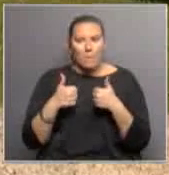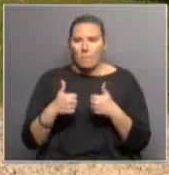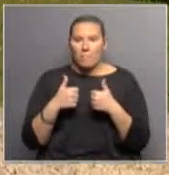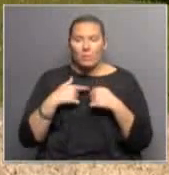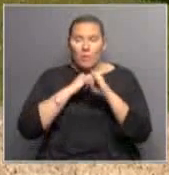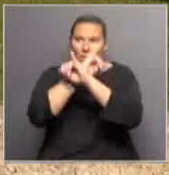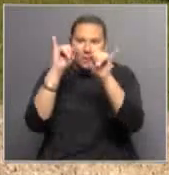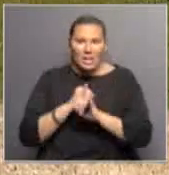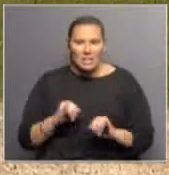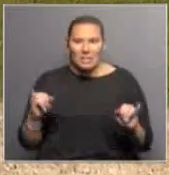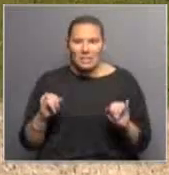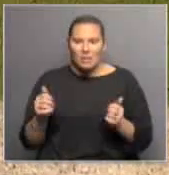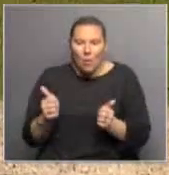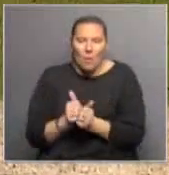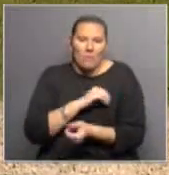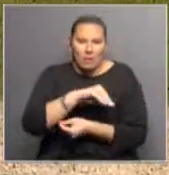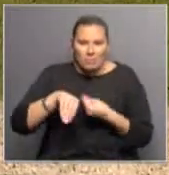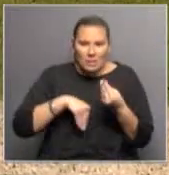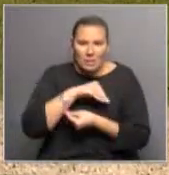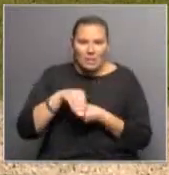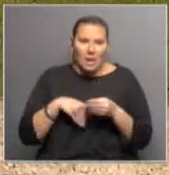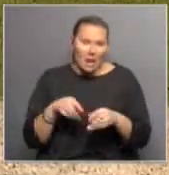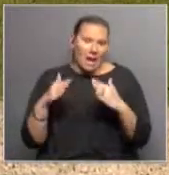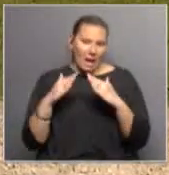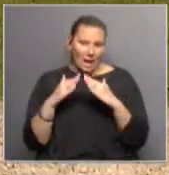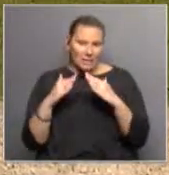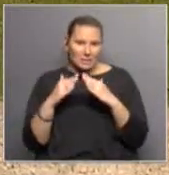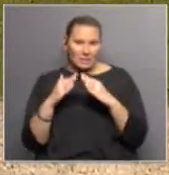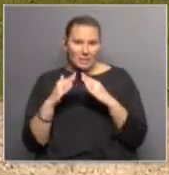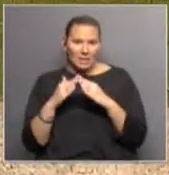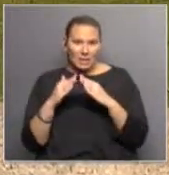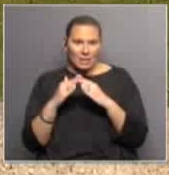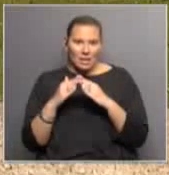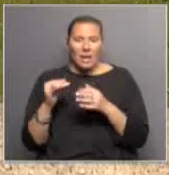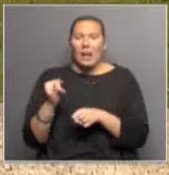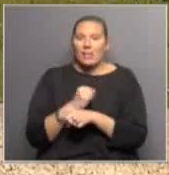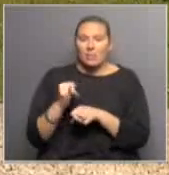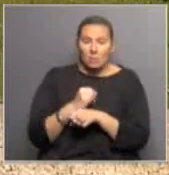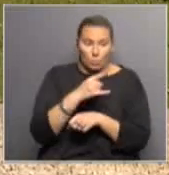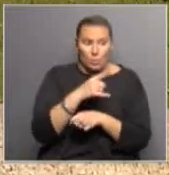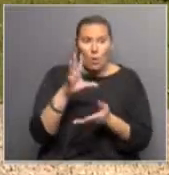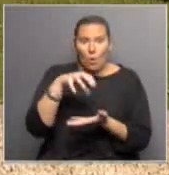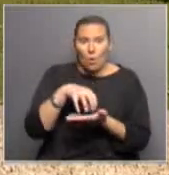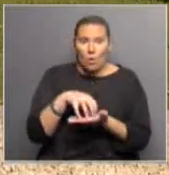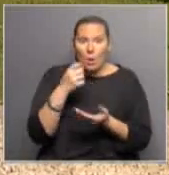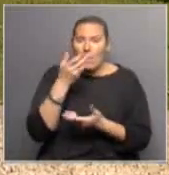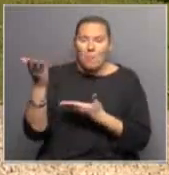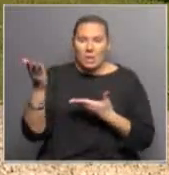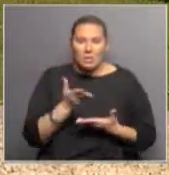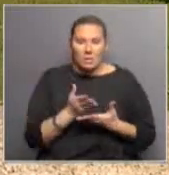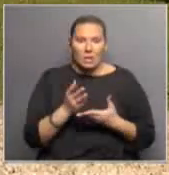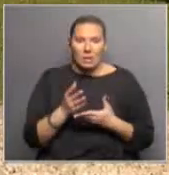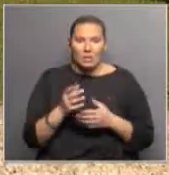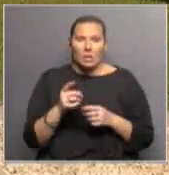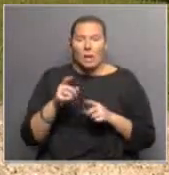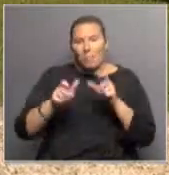estoy feliz, que estoy con mi familia, que estoy en casa. Me recibieron de la mejor manera en la institución. La verdad que la bienvenida, el recibimiento tanto de